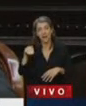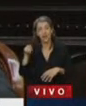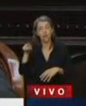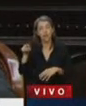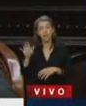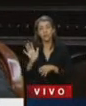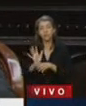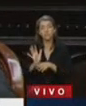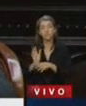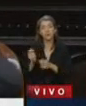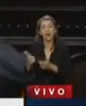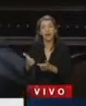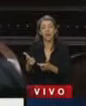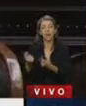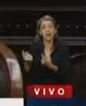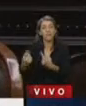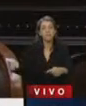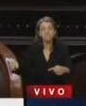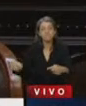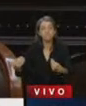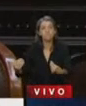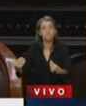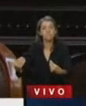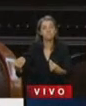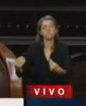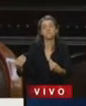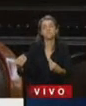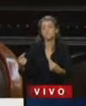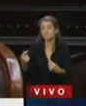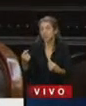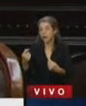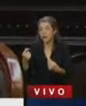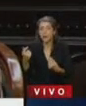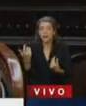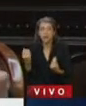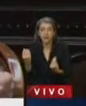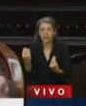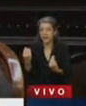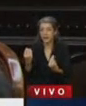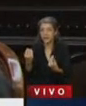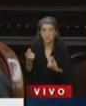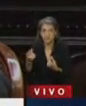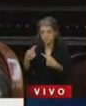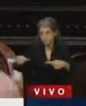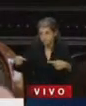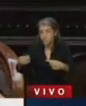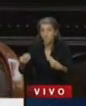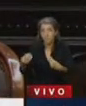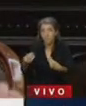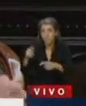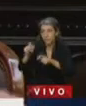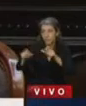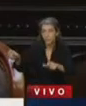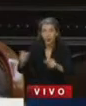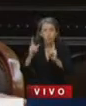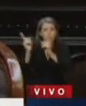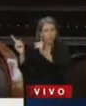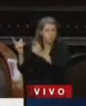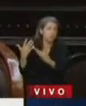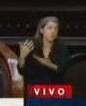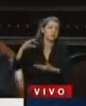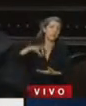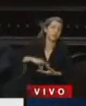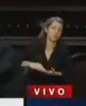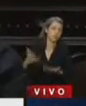Radical dio el número y también creo que van a votar el presupuesto. Vos en